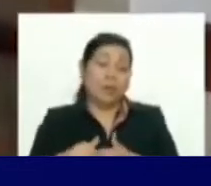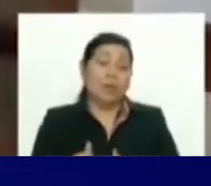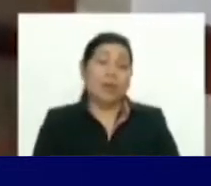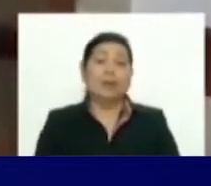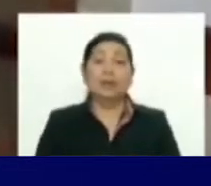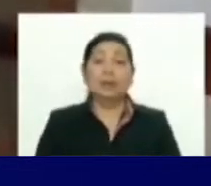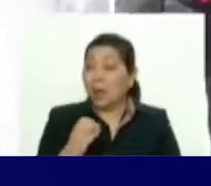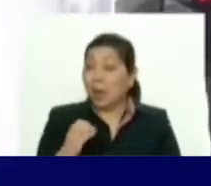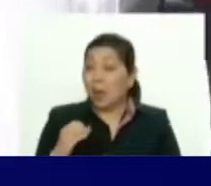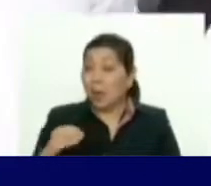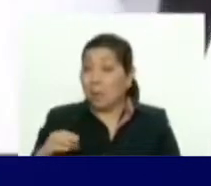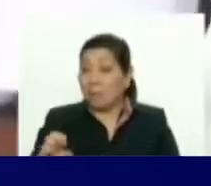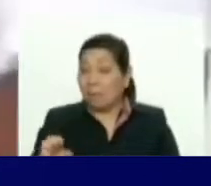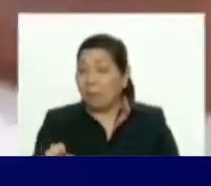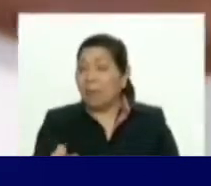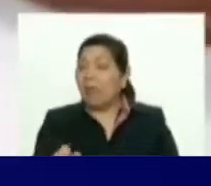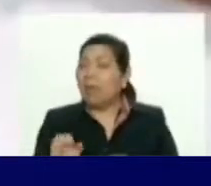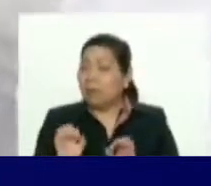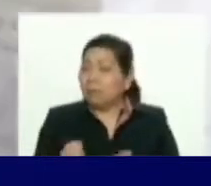manera permanente.